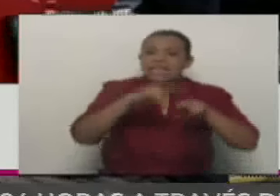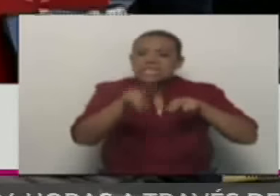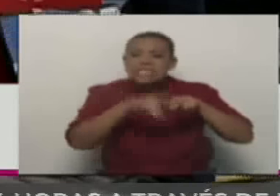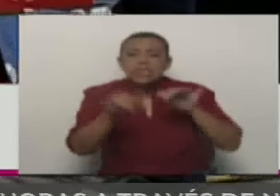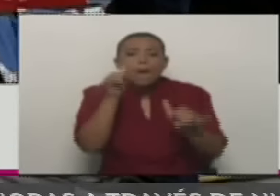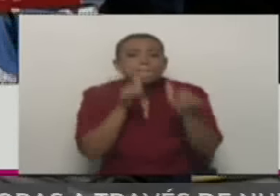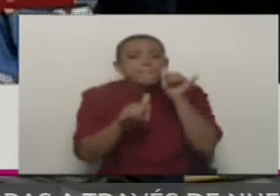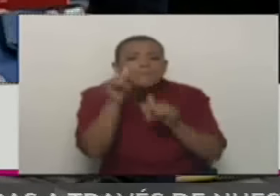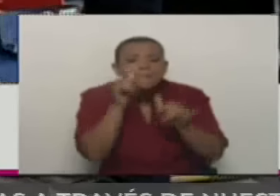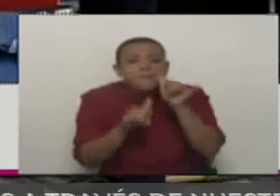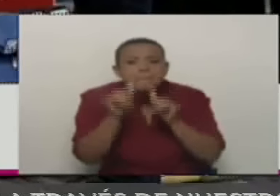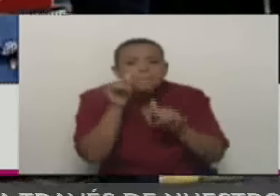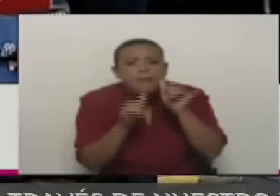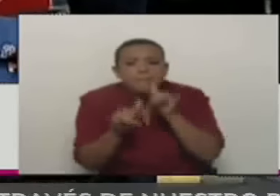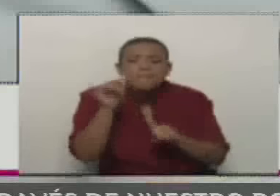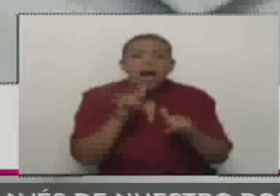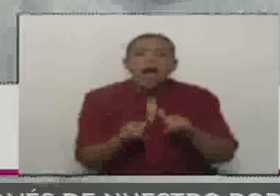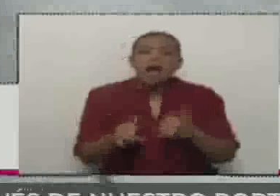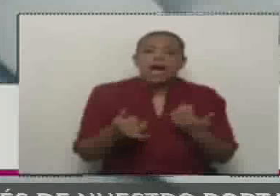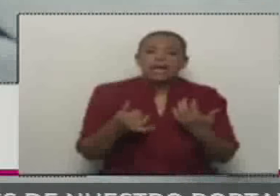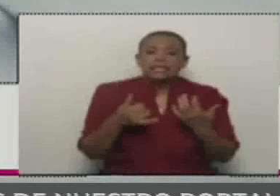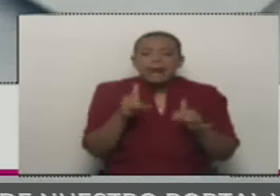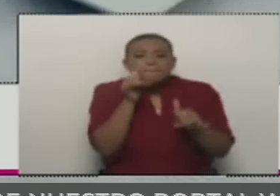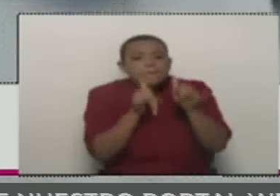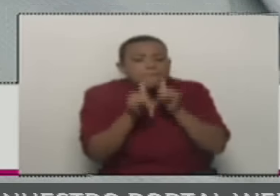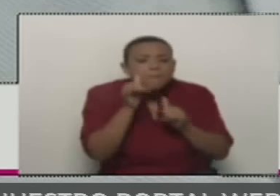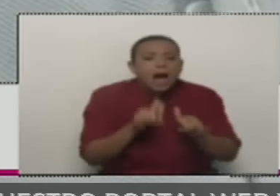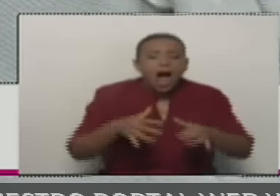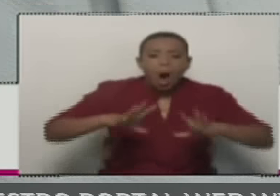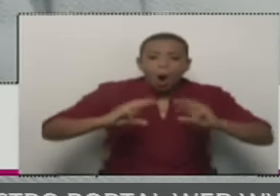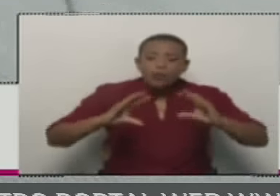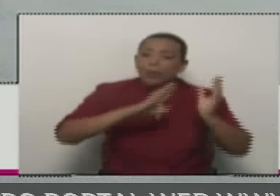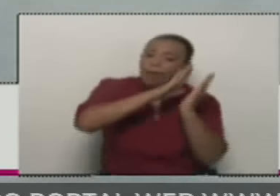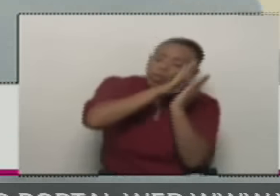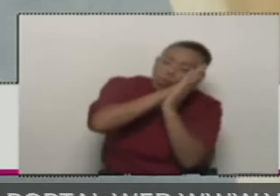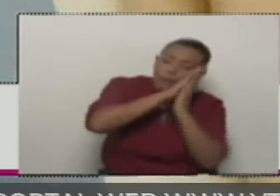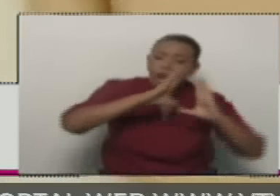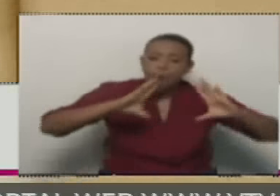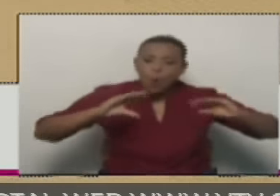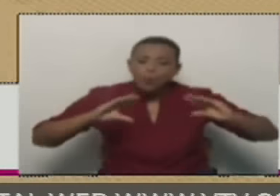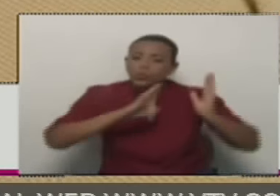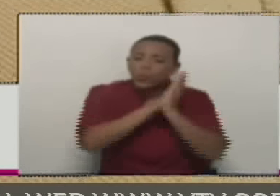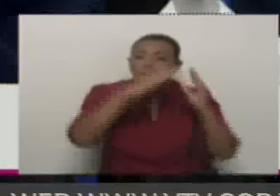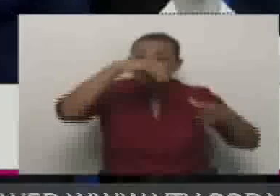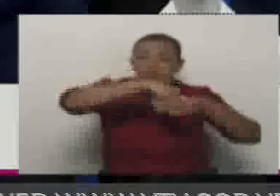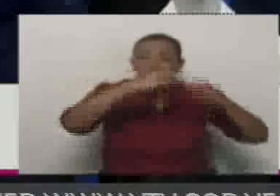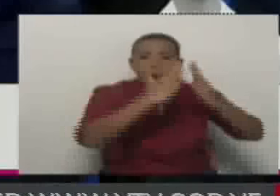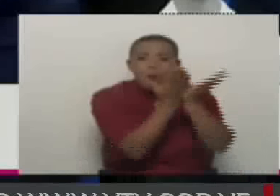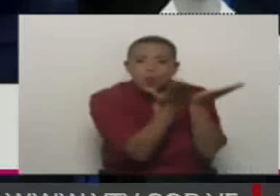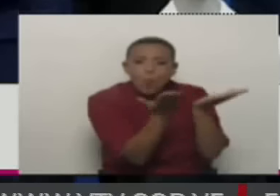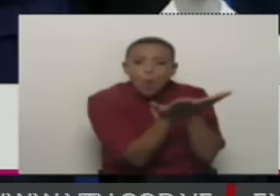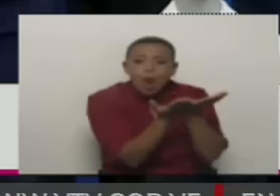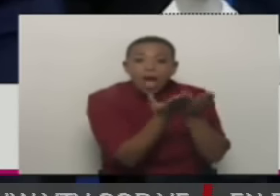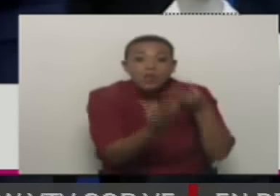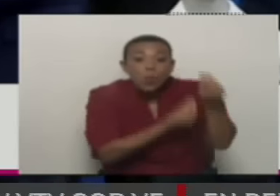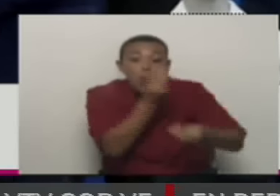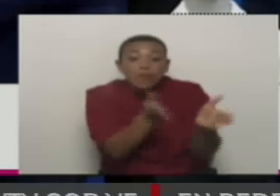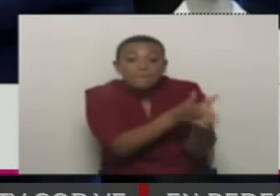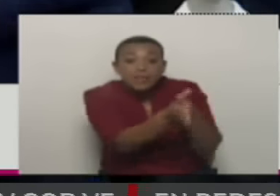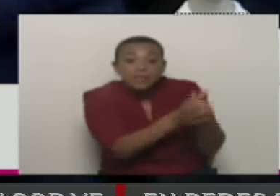maternal, que siempre a mitad del horario escolar, colchonetas para que los niños descansen en la hora. Y esto lo hacen los emprendedores,